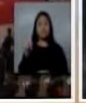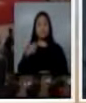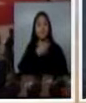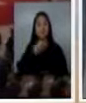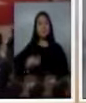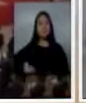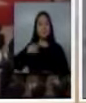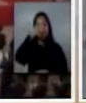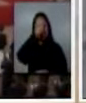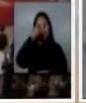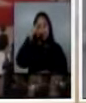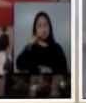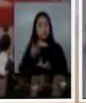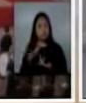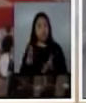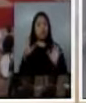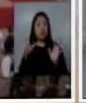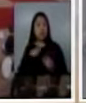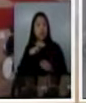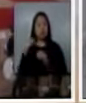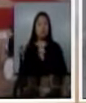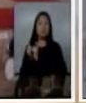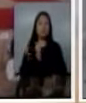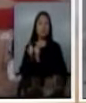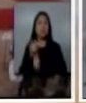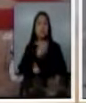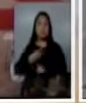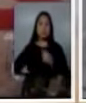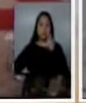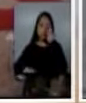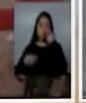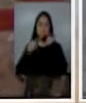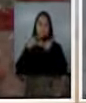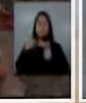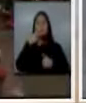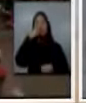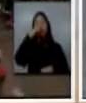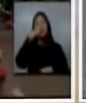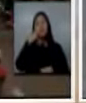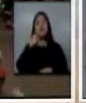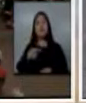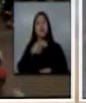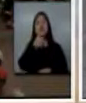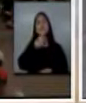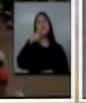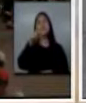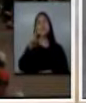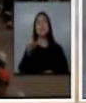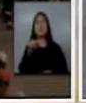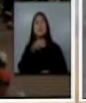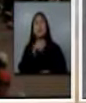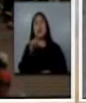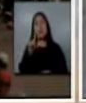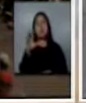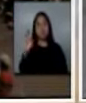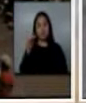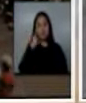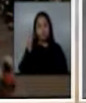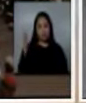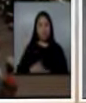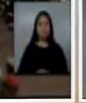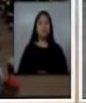la quinta calle. Axel nos había preguntado, Andri, en la emisión anterior sobre el cierre de vías. Pues aquí, por ejemplo, tenemos una de las que está cerrada. Esta es